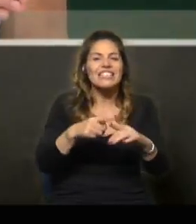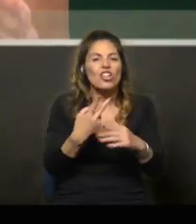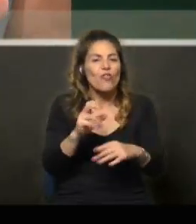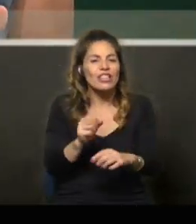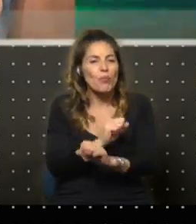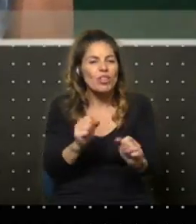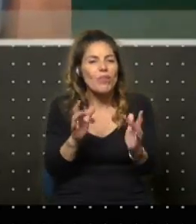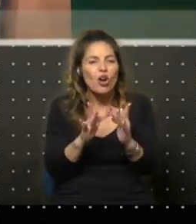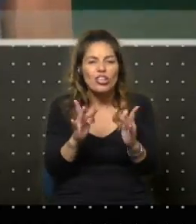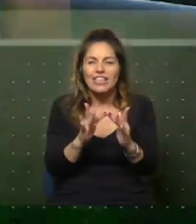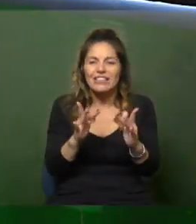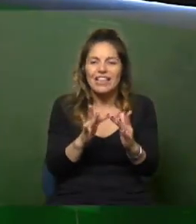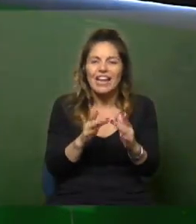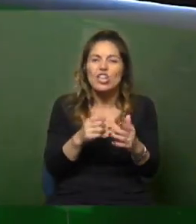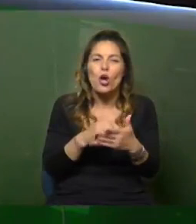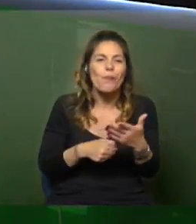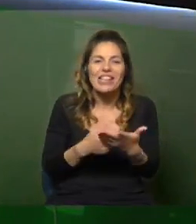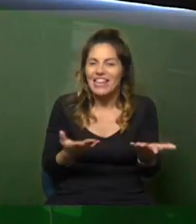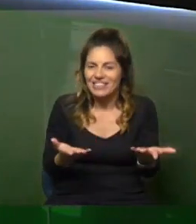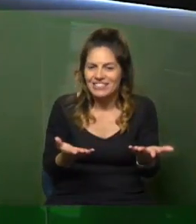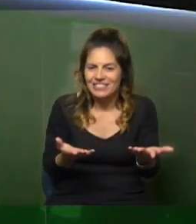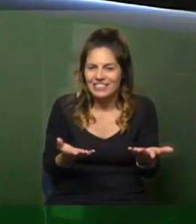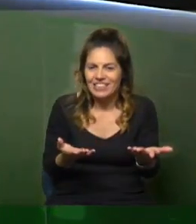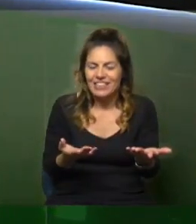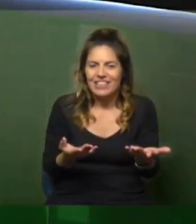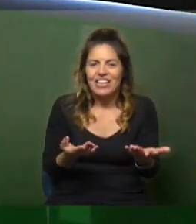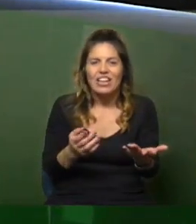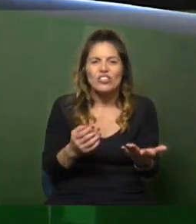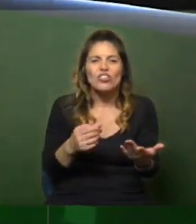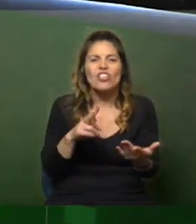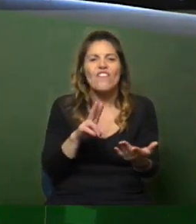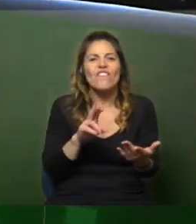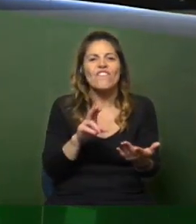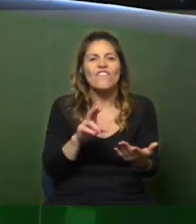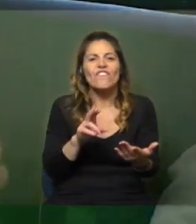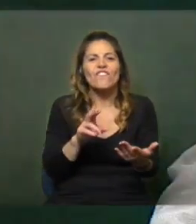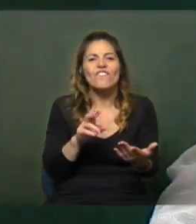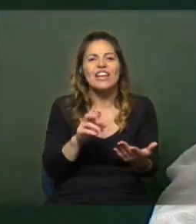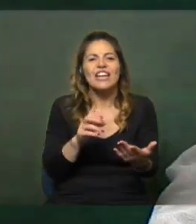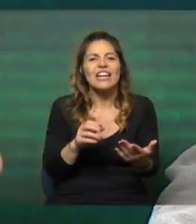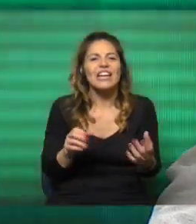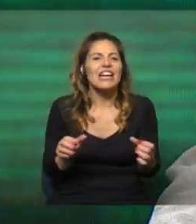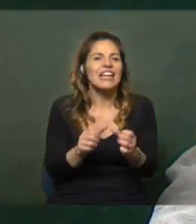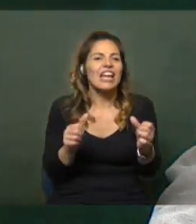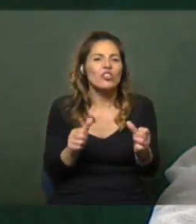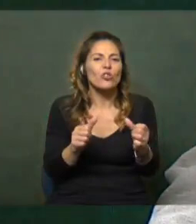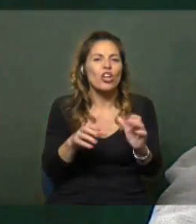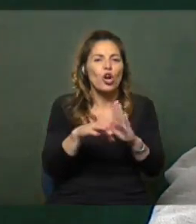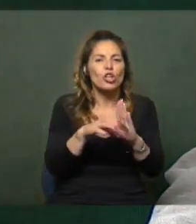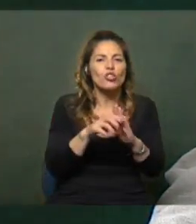cual pueda conectar y no pelearse con su base no Entonces con quién fue alberdi el actor intelectual de la Constitución de